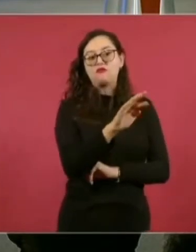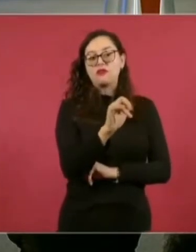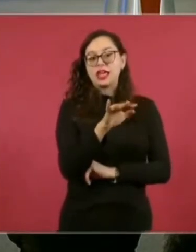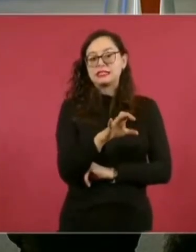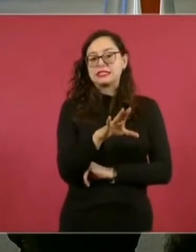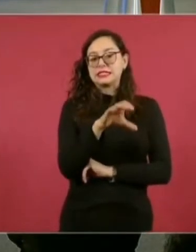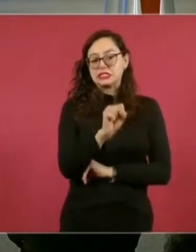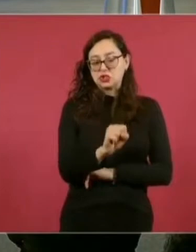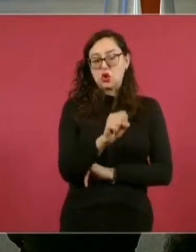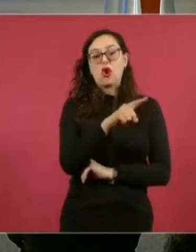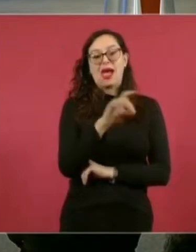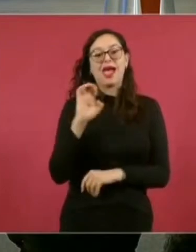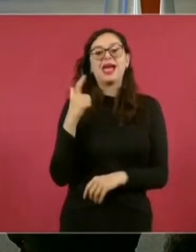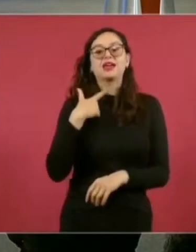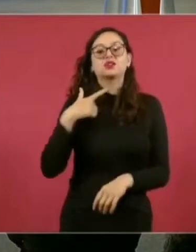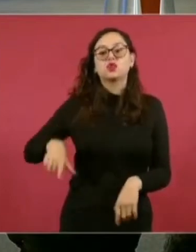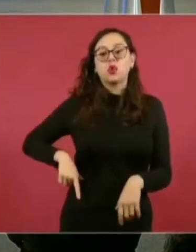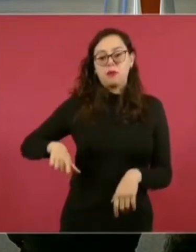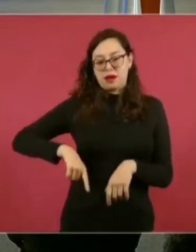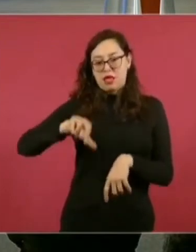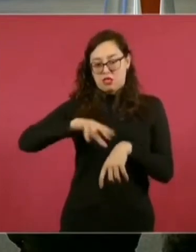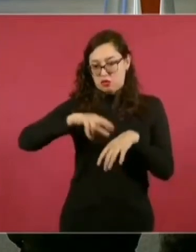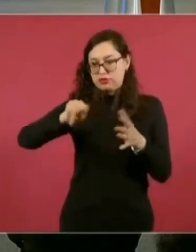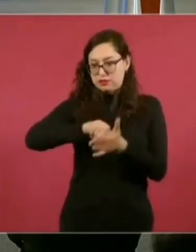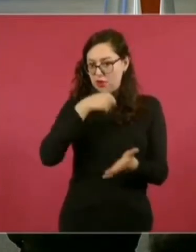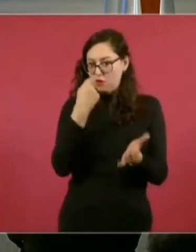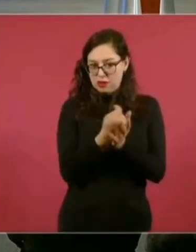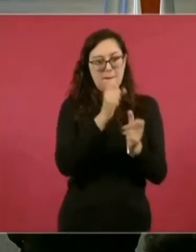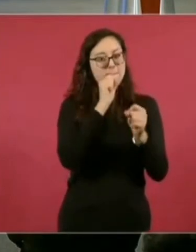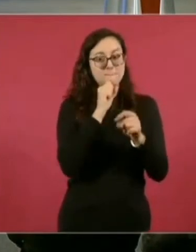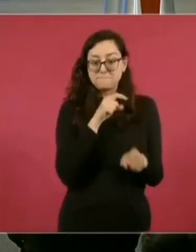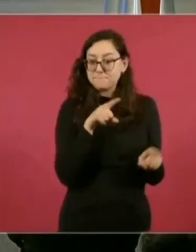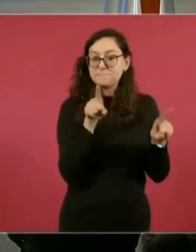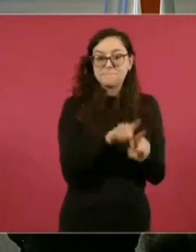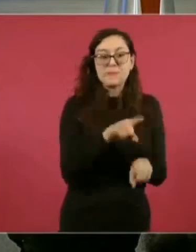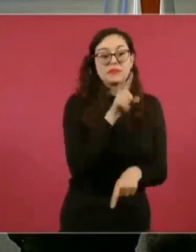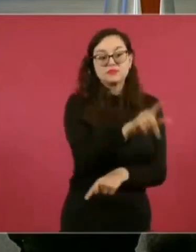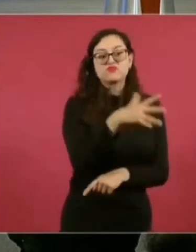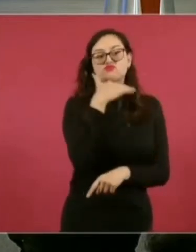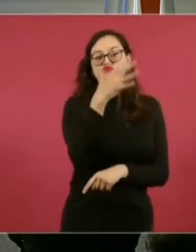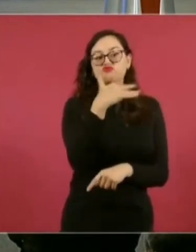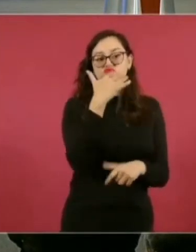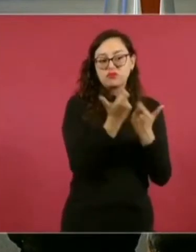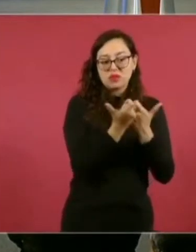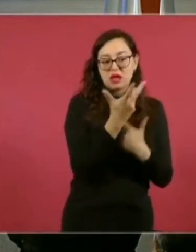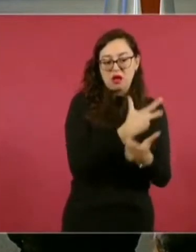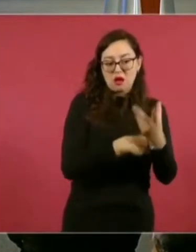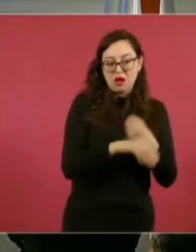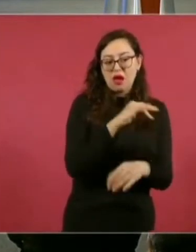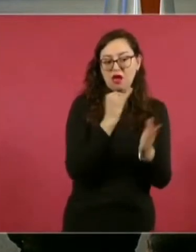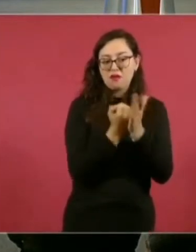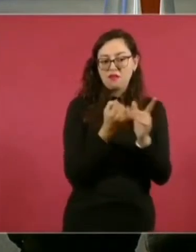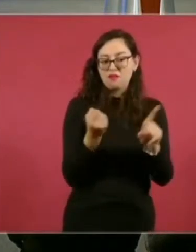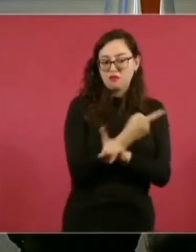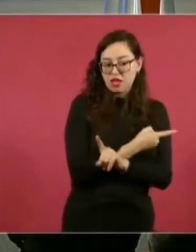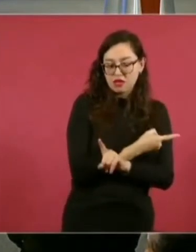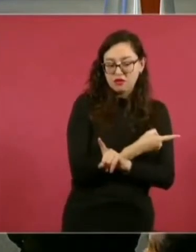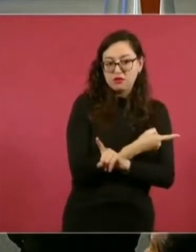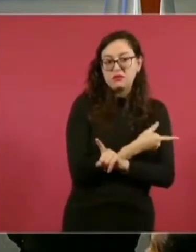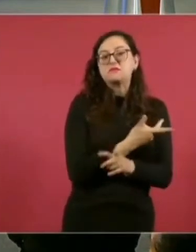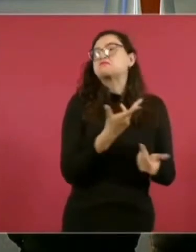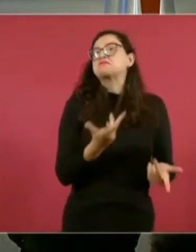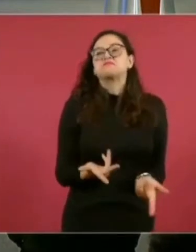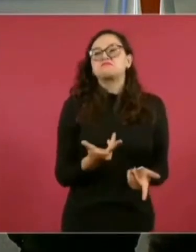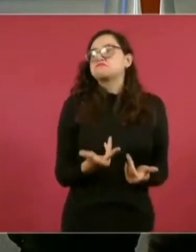Francisco Javier, también exgobernador de Tamaulipas, por la modalidad de lavado de dinero y defraudación fiscal, y también pues